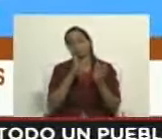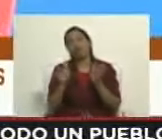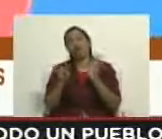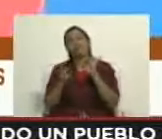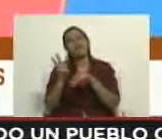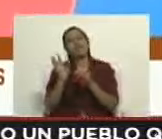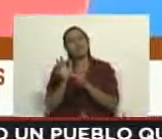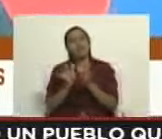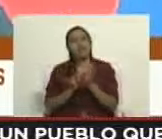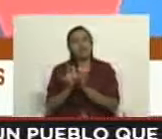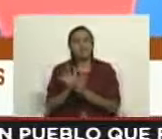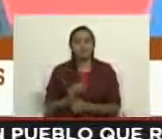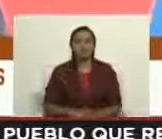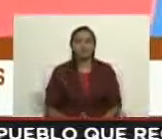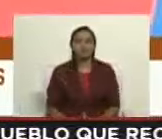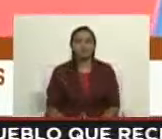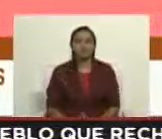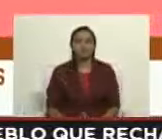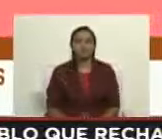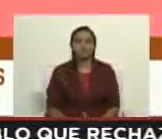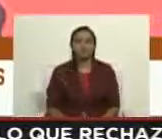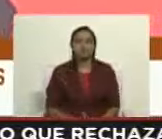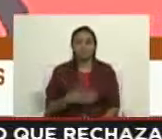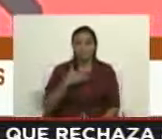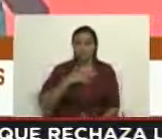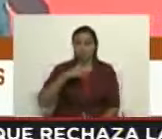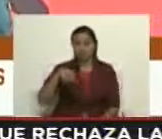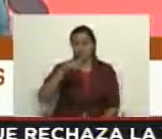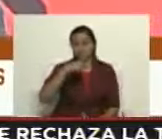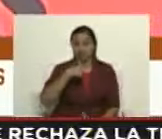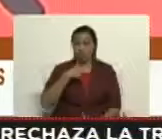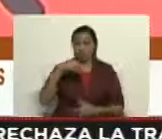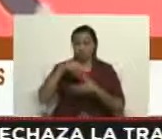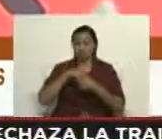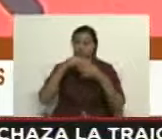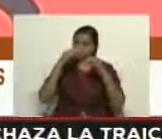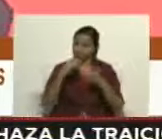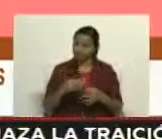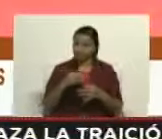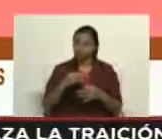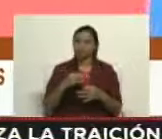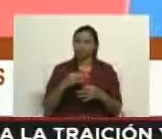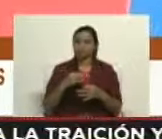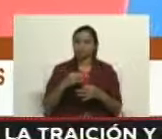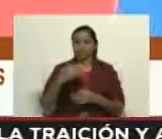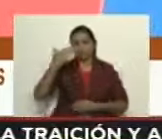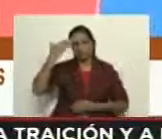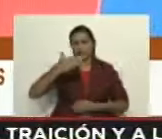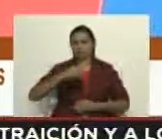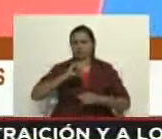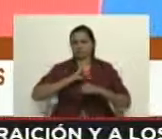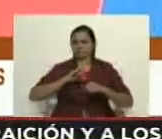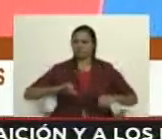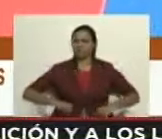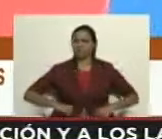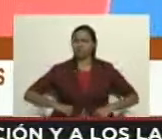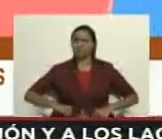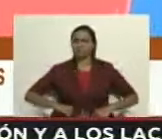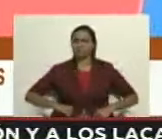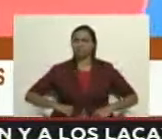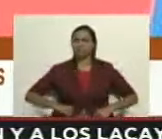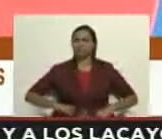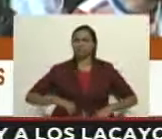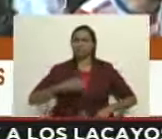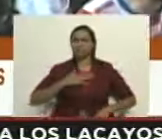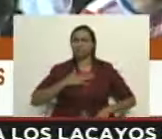decirle, ustedes saben que yo vengo de la Fuerza Armada Nacional Bolivariana, que en ese año